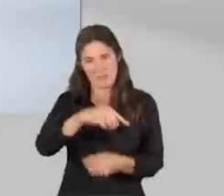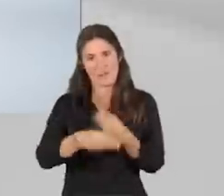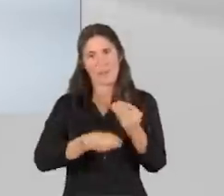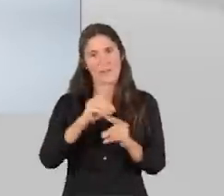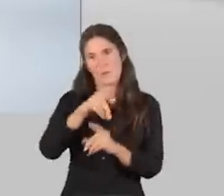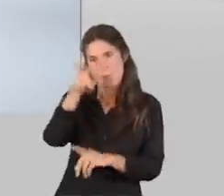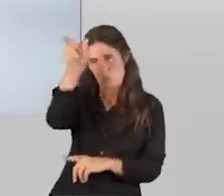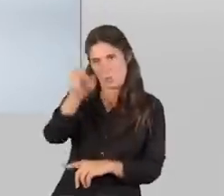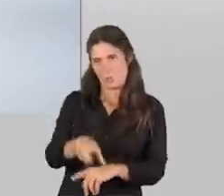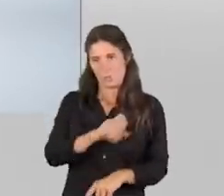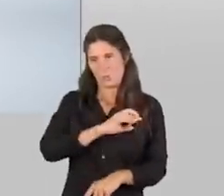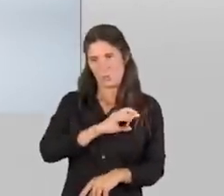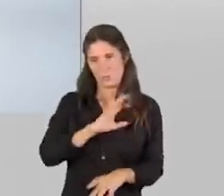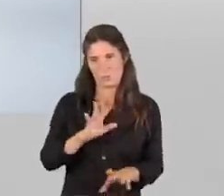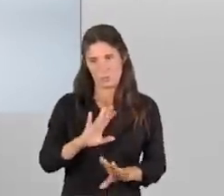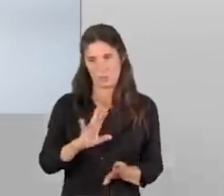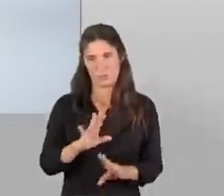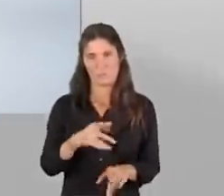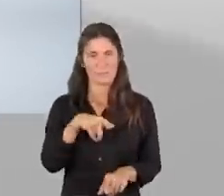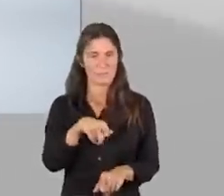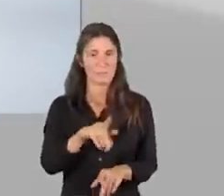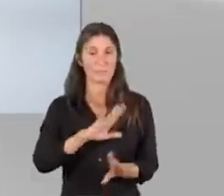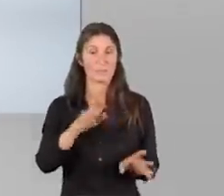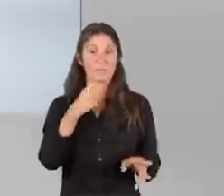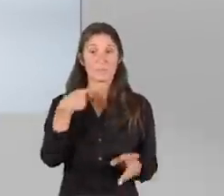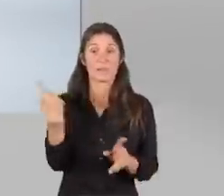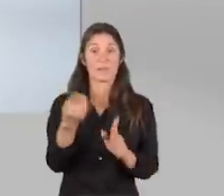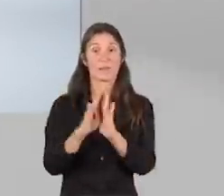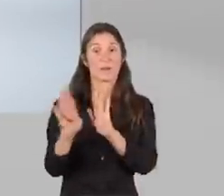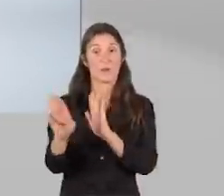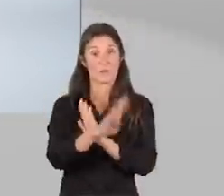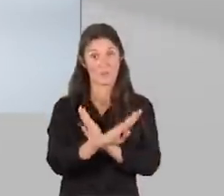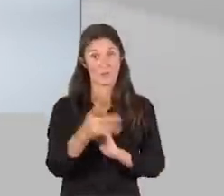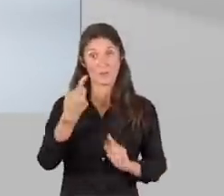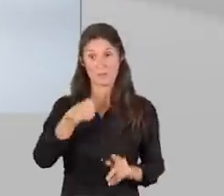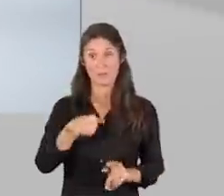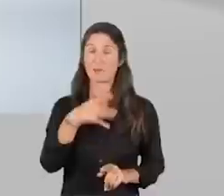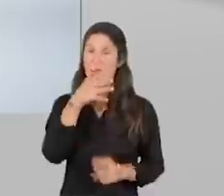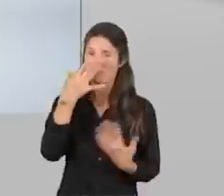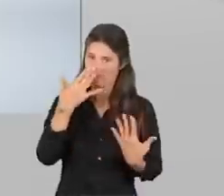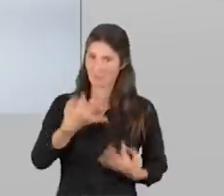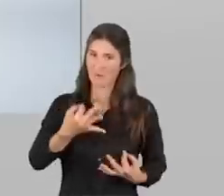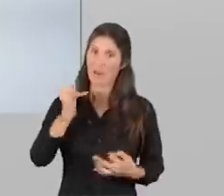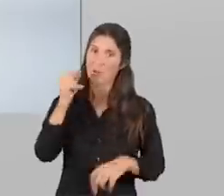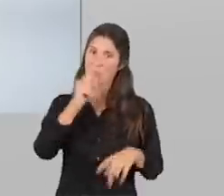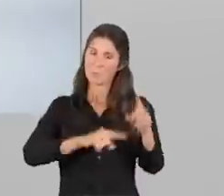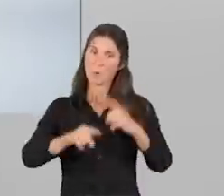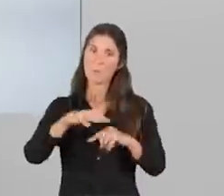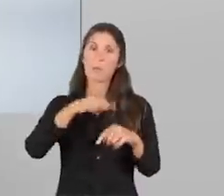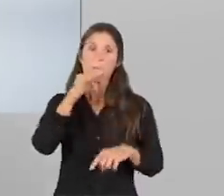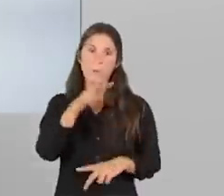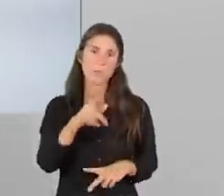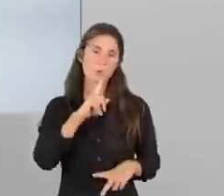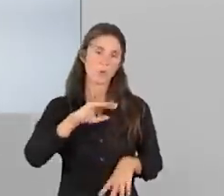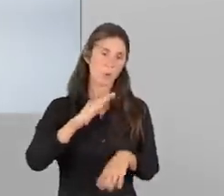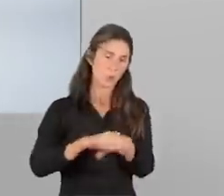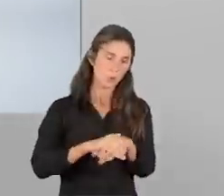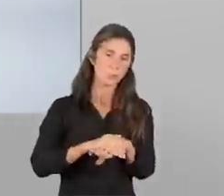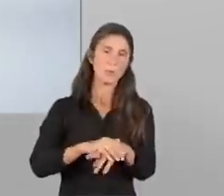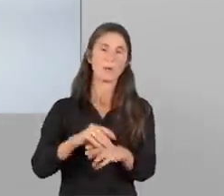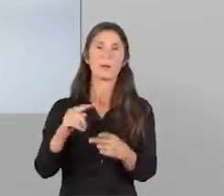temas Madrid que ha quedado en ridículo cuando monasterio le ha metido un brutal zasca en relación a sus sueldos y que verás a continuación